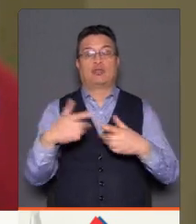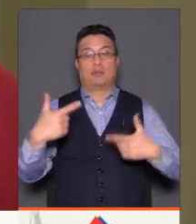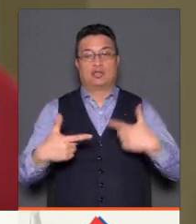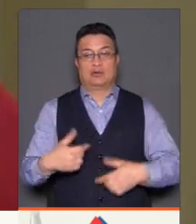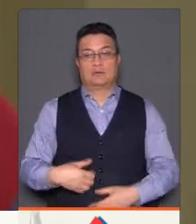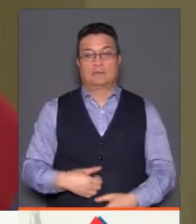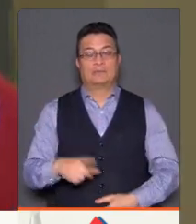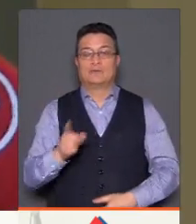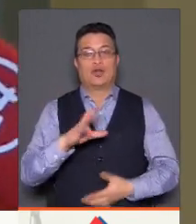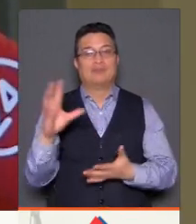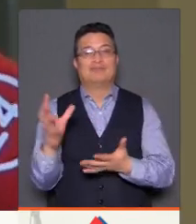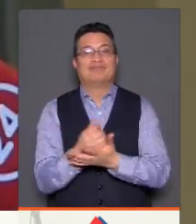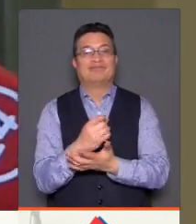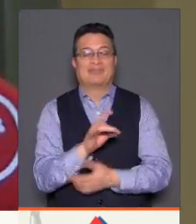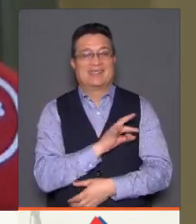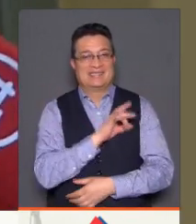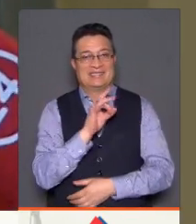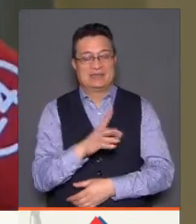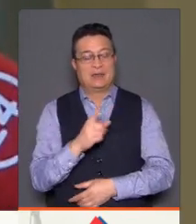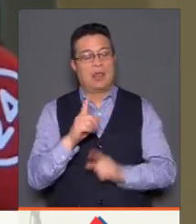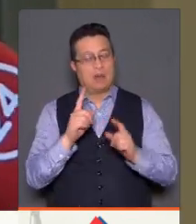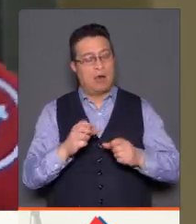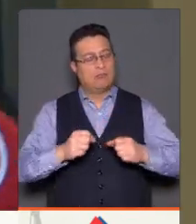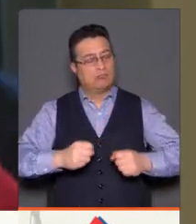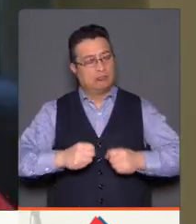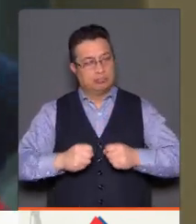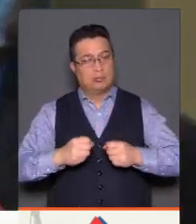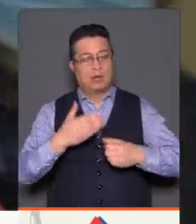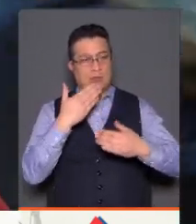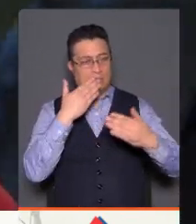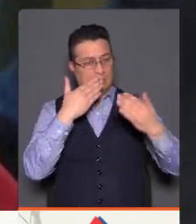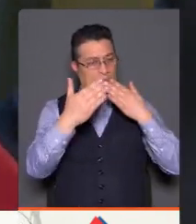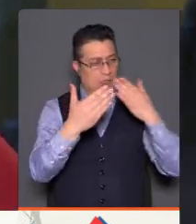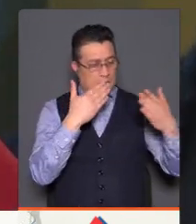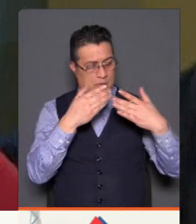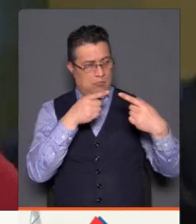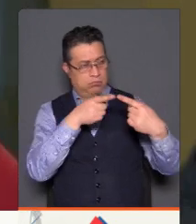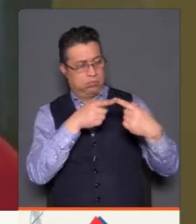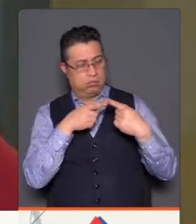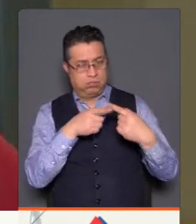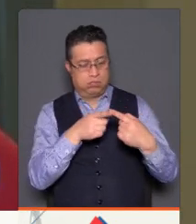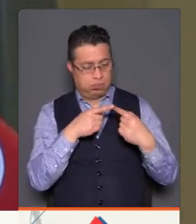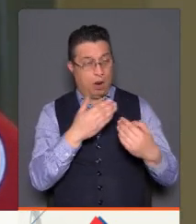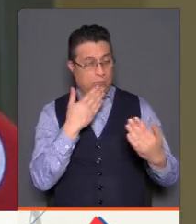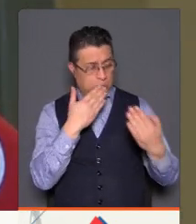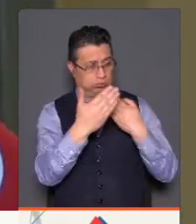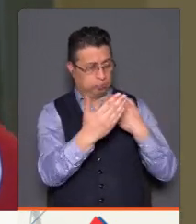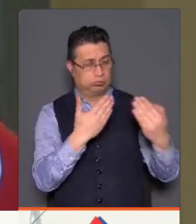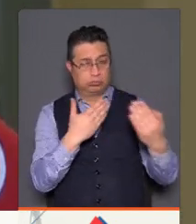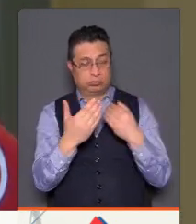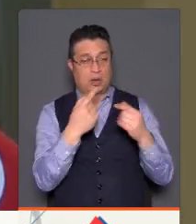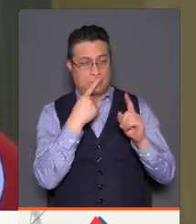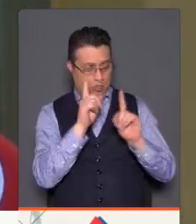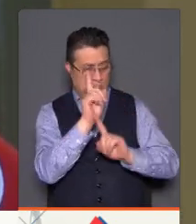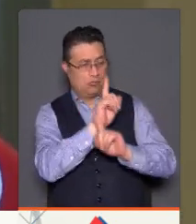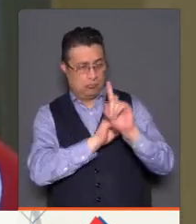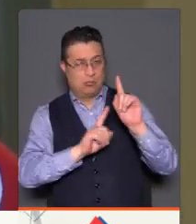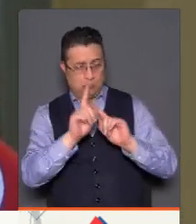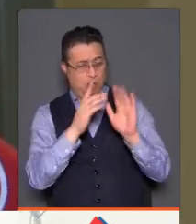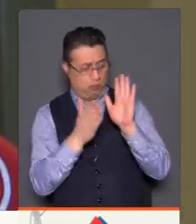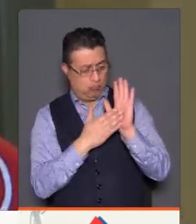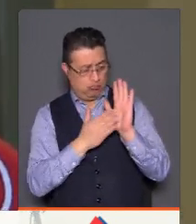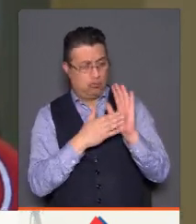nuestro país ser capaces de debatir y rebatir los argumentos con